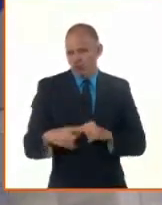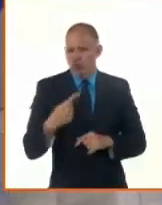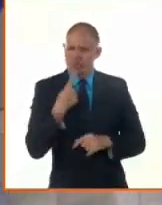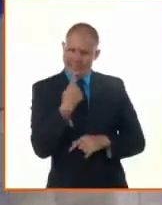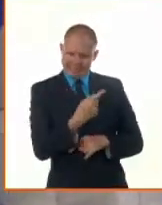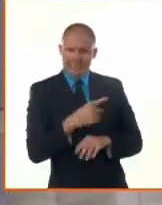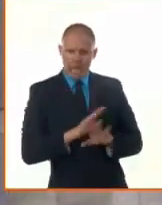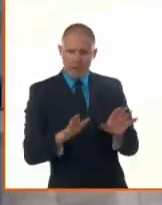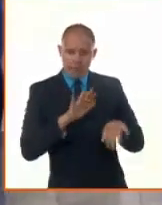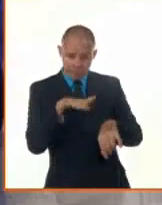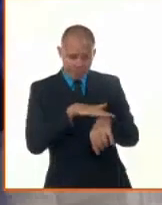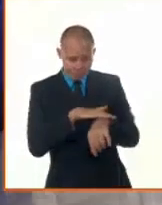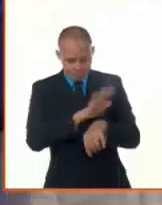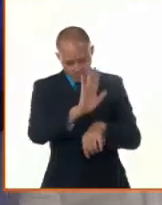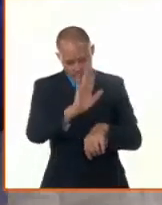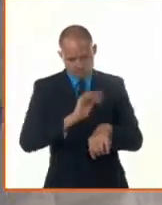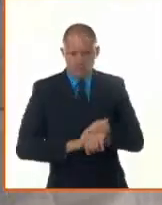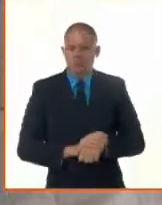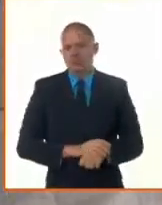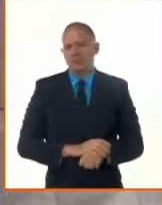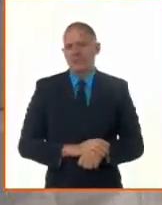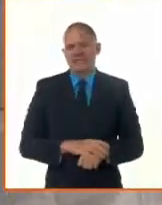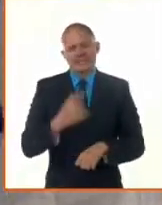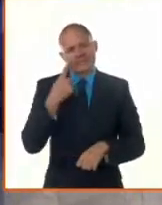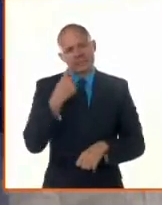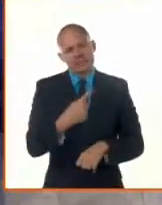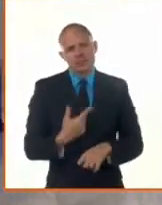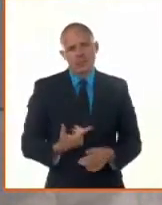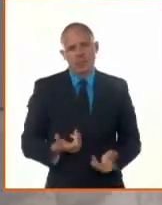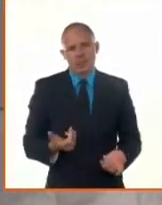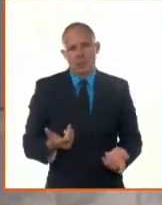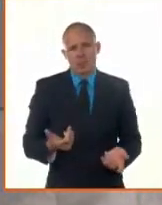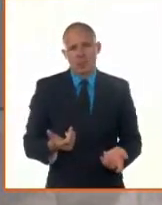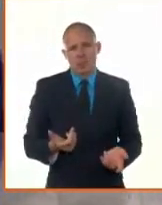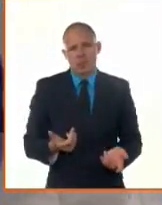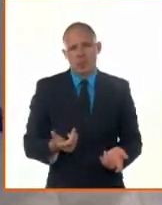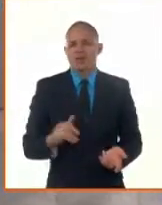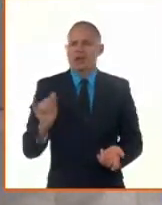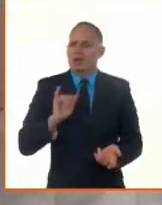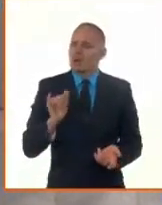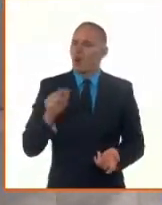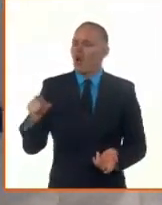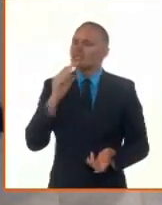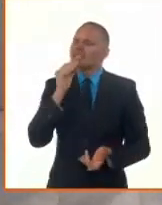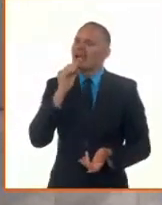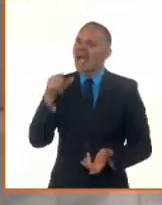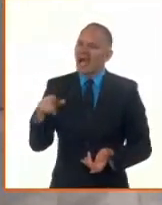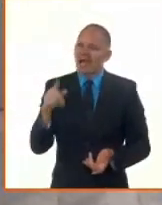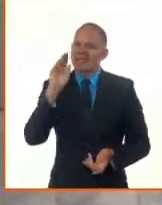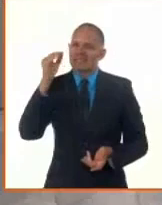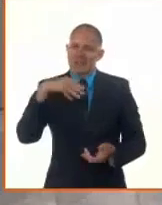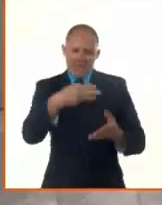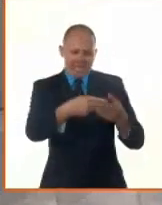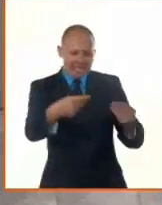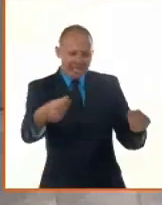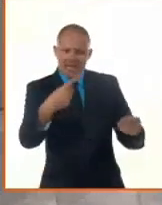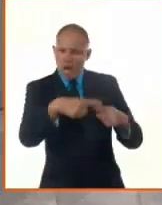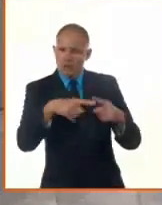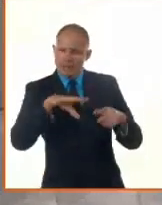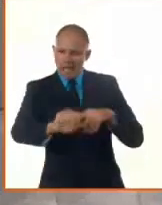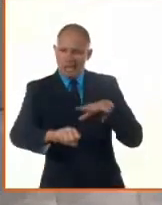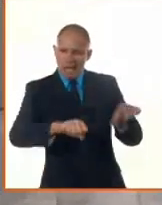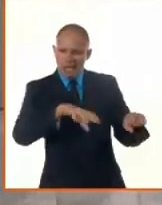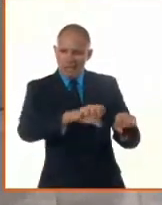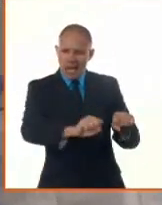Discúlpame esto Unido aquí ha habido una escalada de anexión de territorios de violencia de represión contra